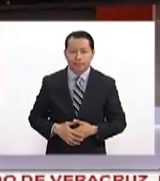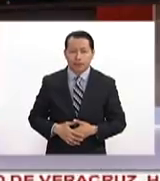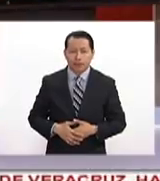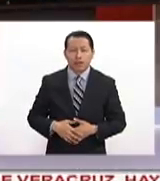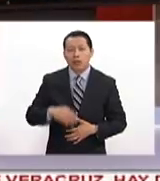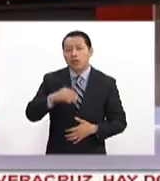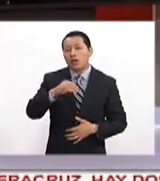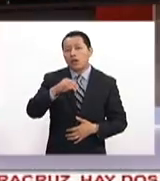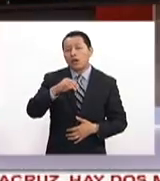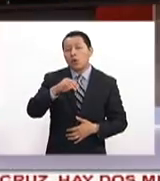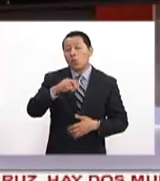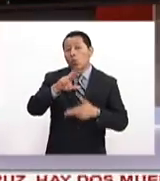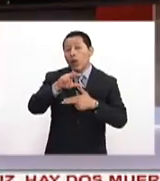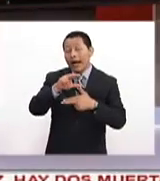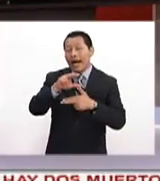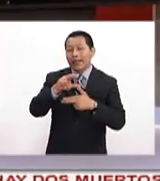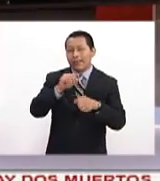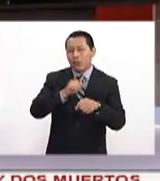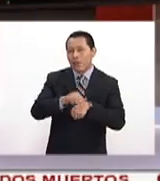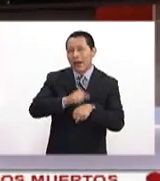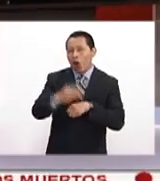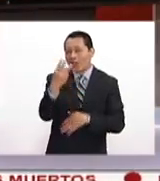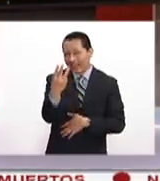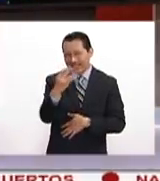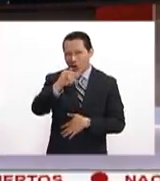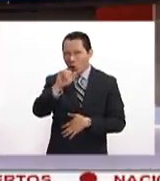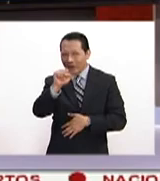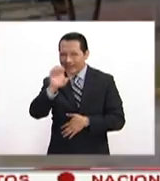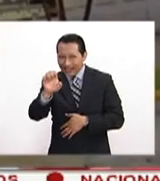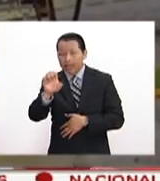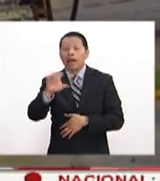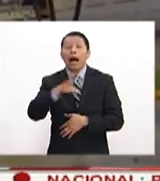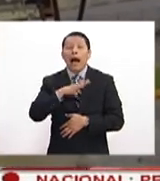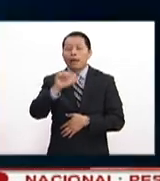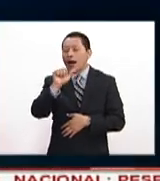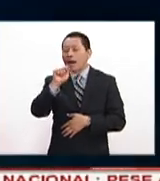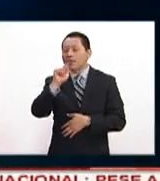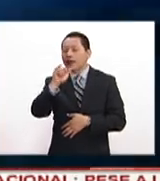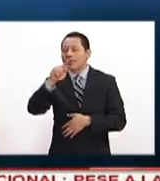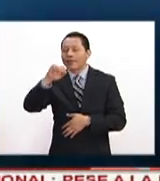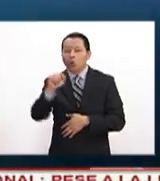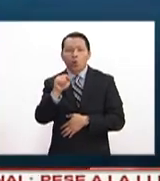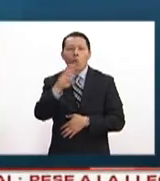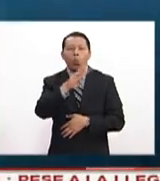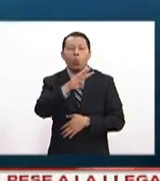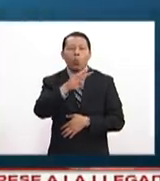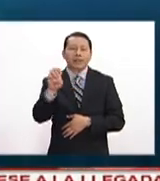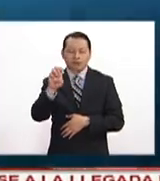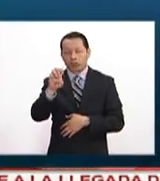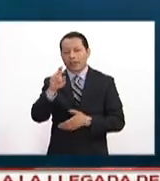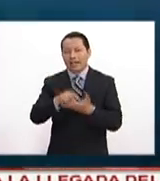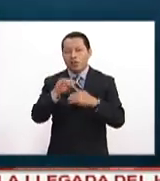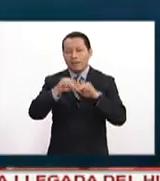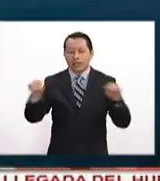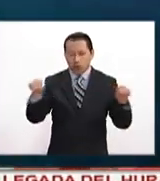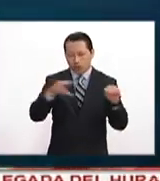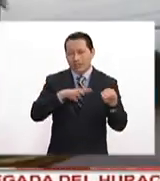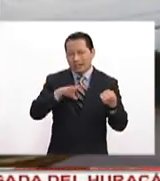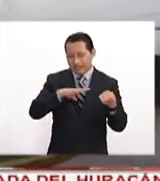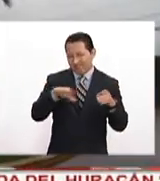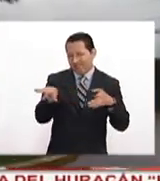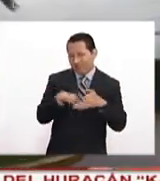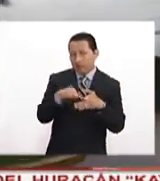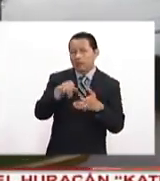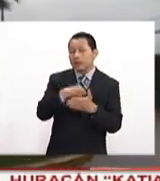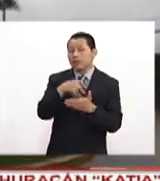Finalmente, José, huracán categoría 3 ya está estancado en aguas abiertas del Atlántico a 400 kilómetros de las islas de Sotavento. De acuerdo